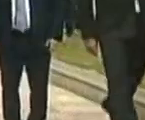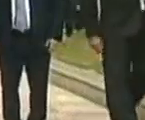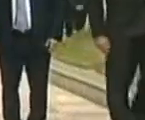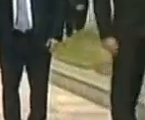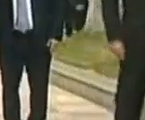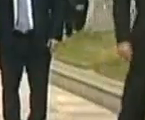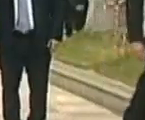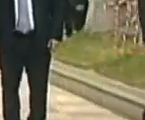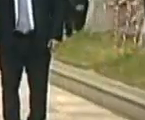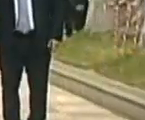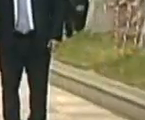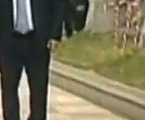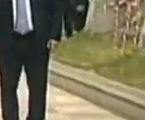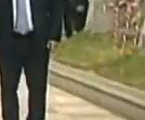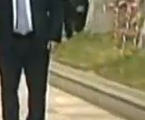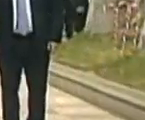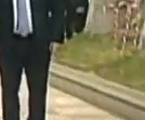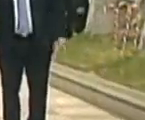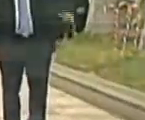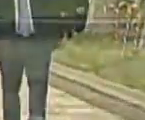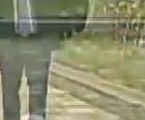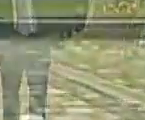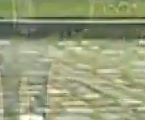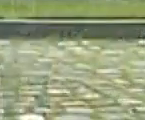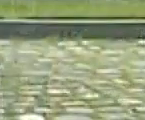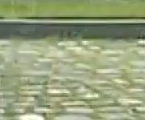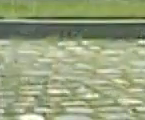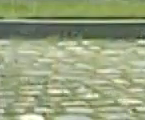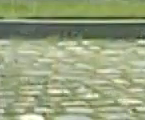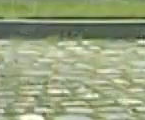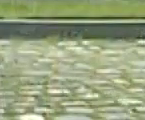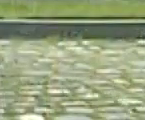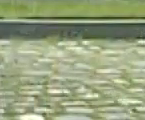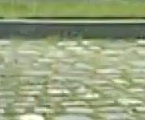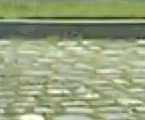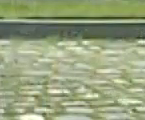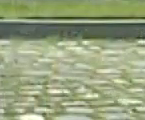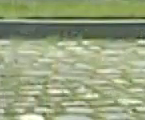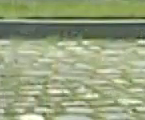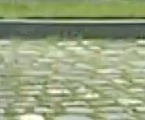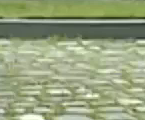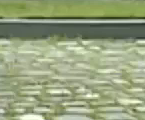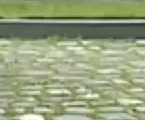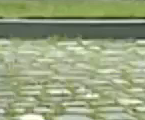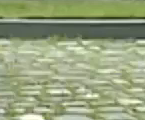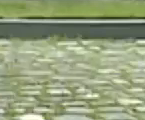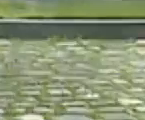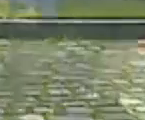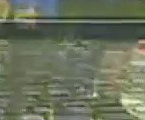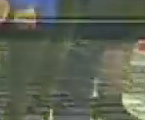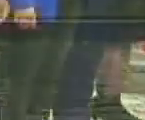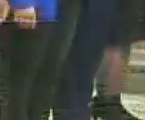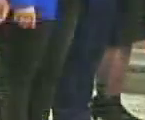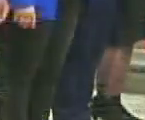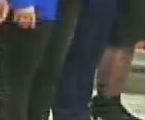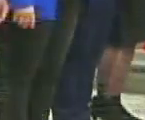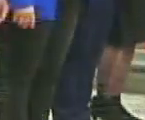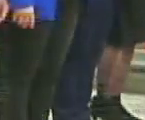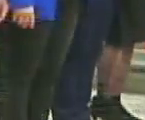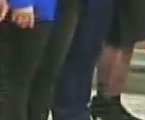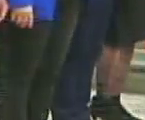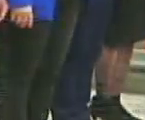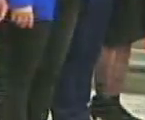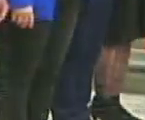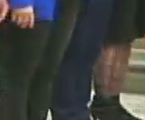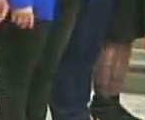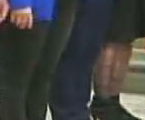Palacio Federal Legislativo para tomar la foto oficial que sellará todo lo que ha sucedido el día de hoy dentro del